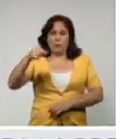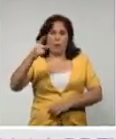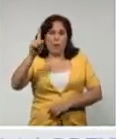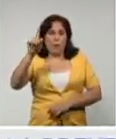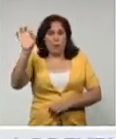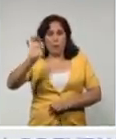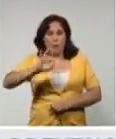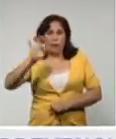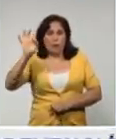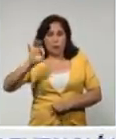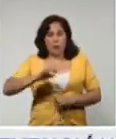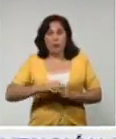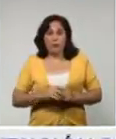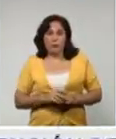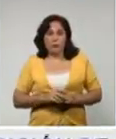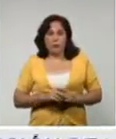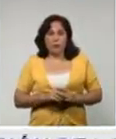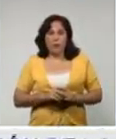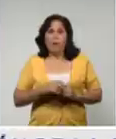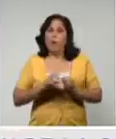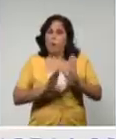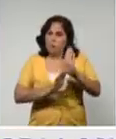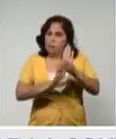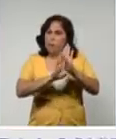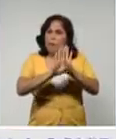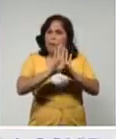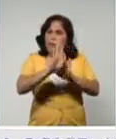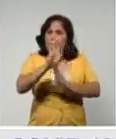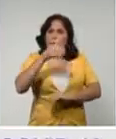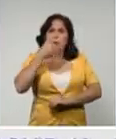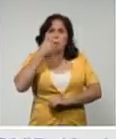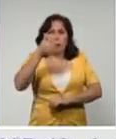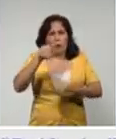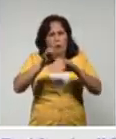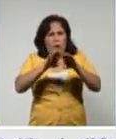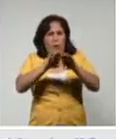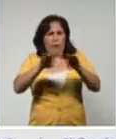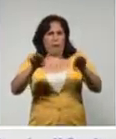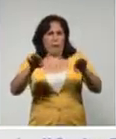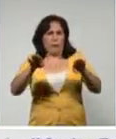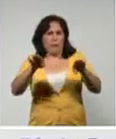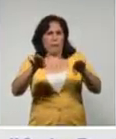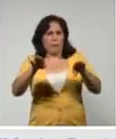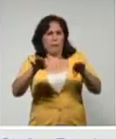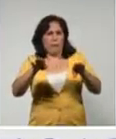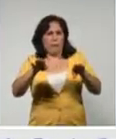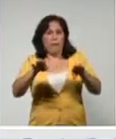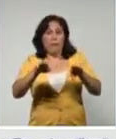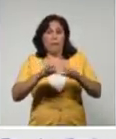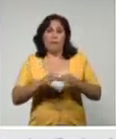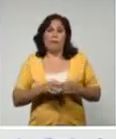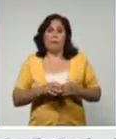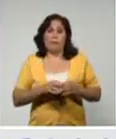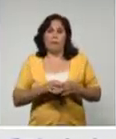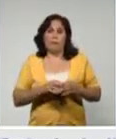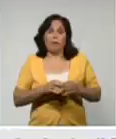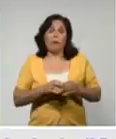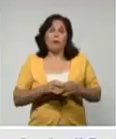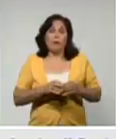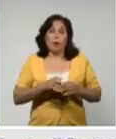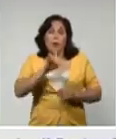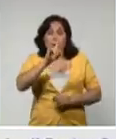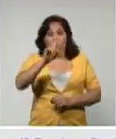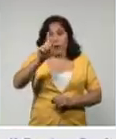96,1%, con una evolución clínica estable. Se reportan los